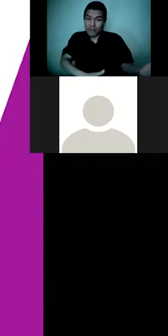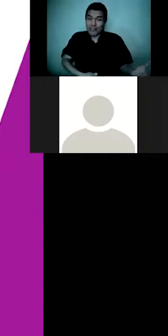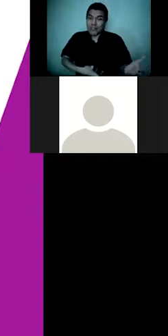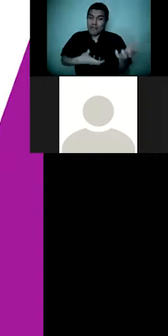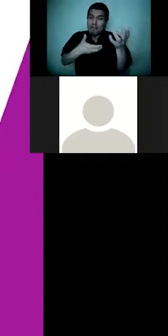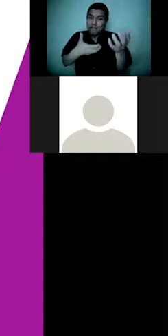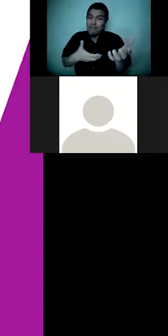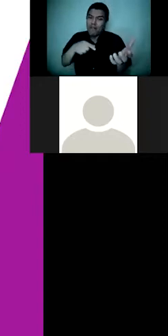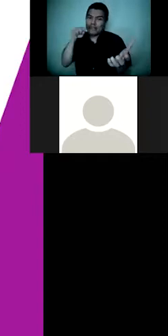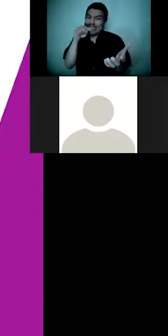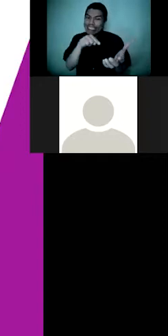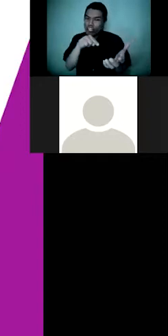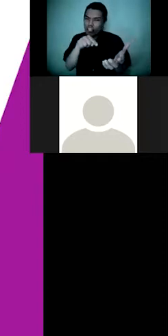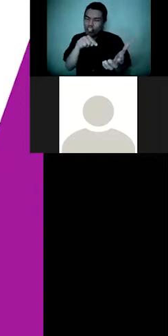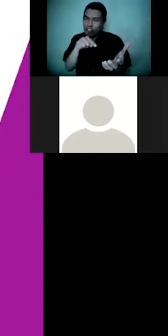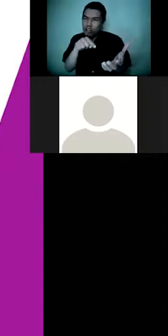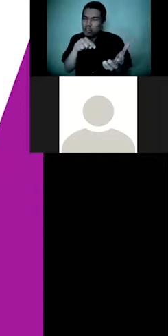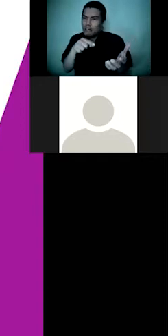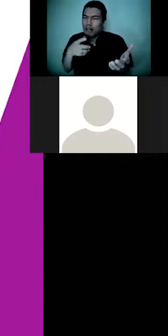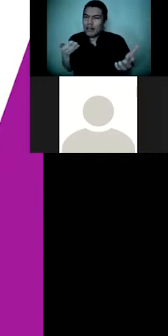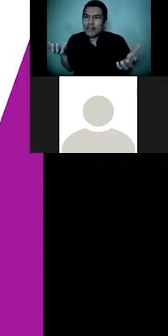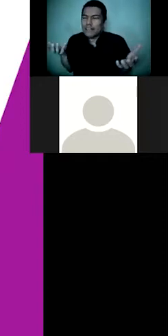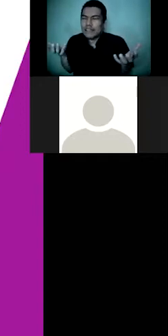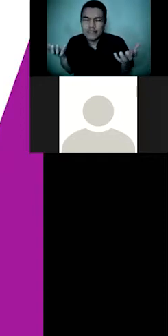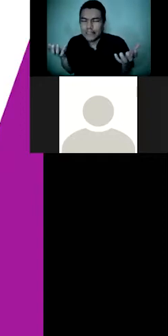grandes que tienen hijos sordos.